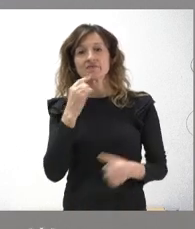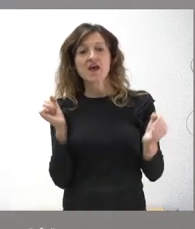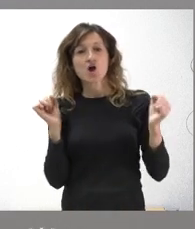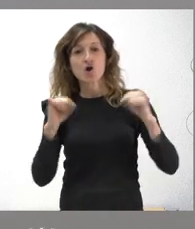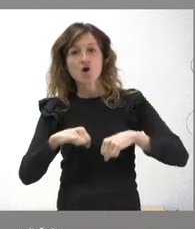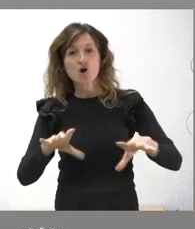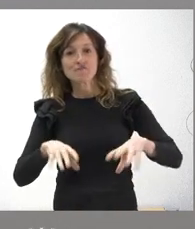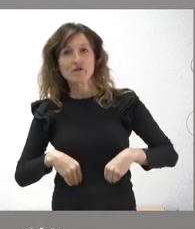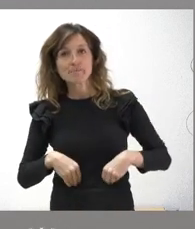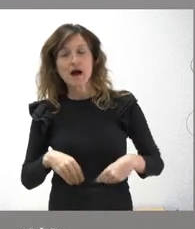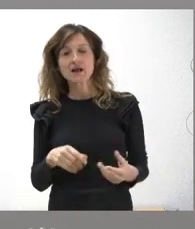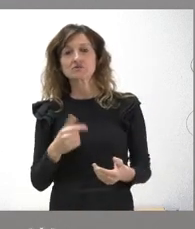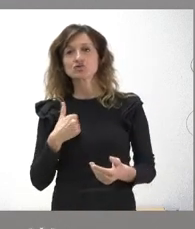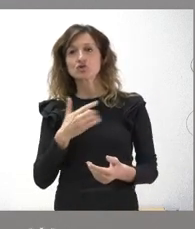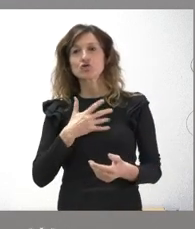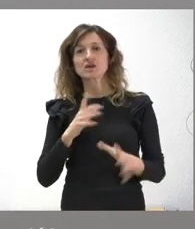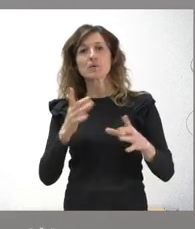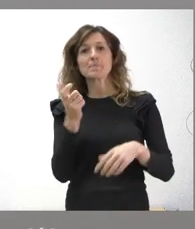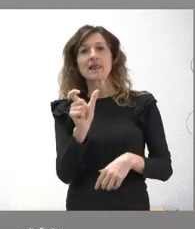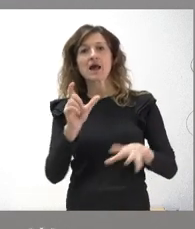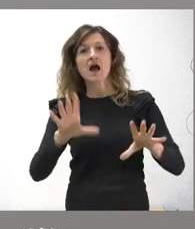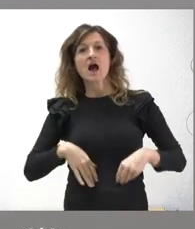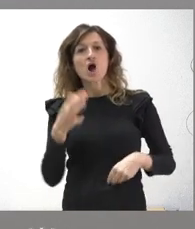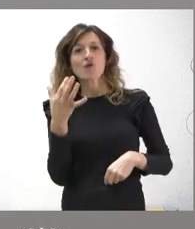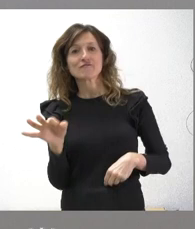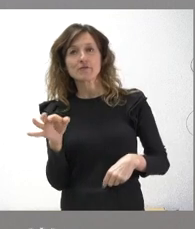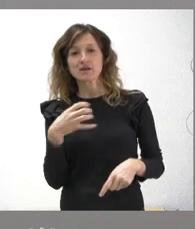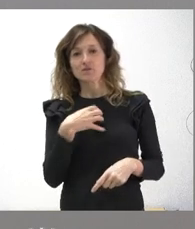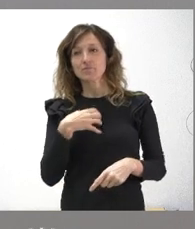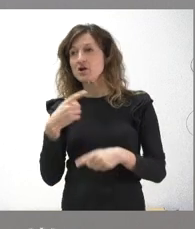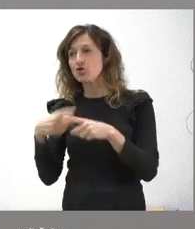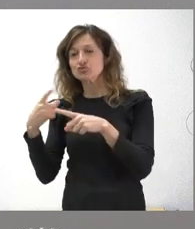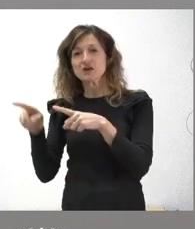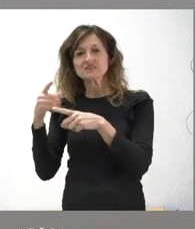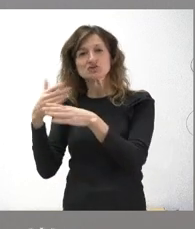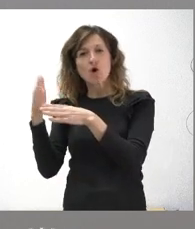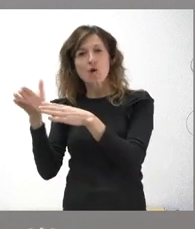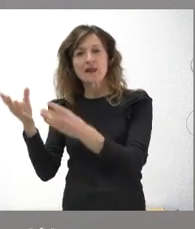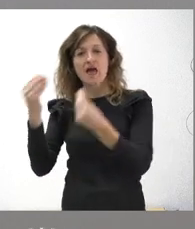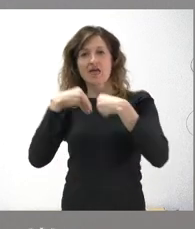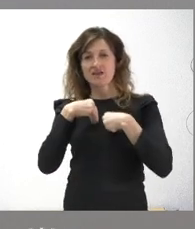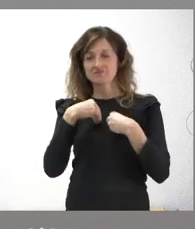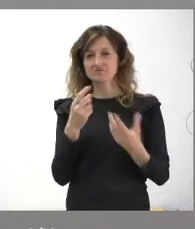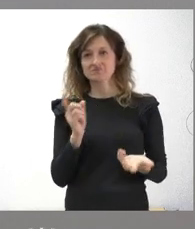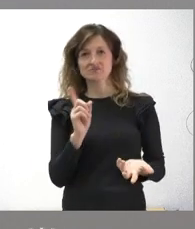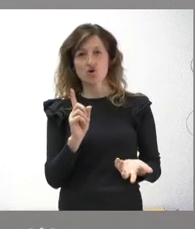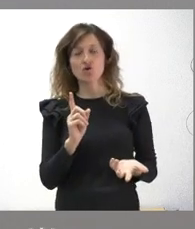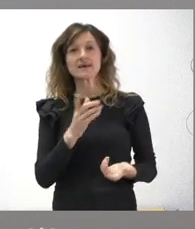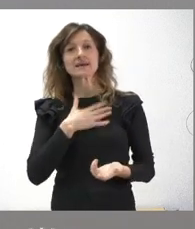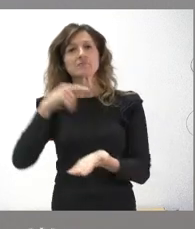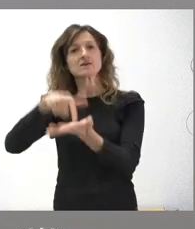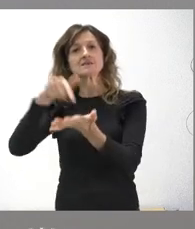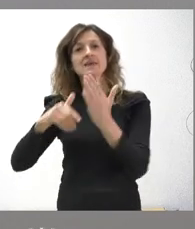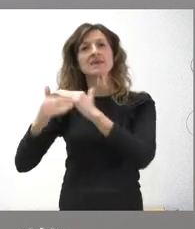que nosotros no vamos aí para conformarse con lo que le sobra a otros o con lo que se ha repartido después de repartir a otros vamos para exigir